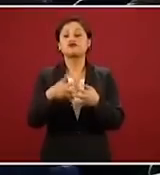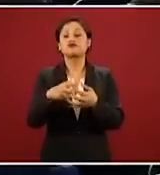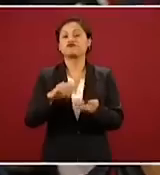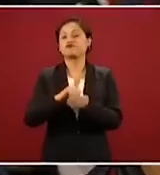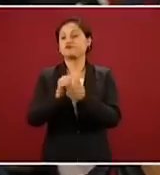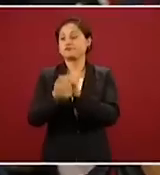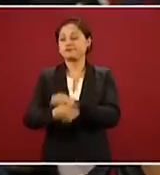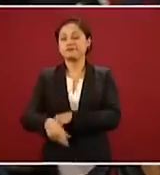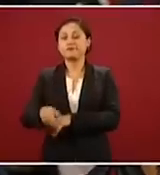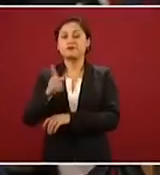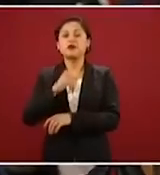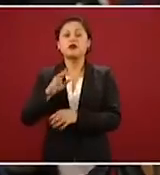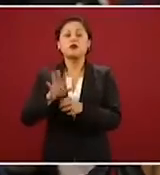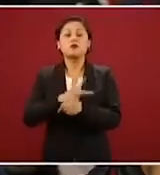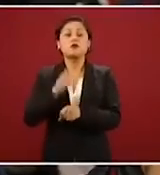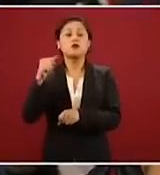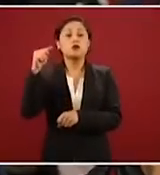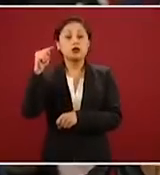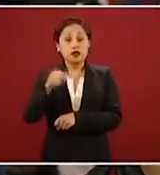estos gas etano